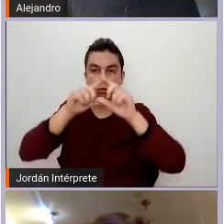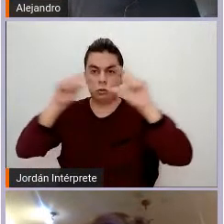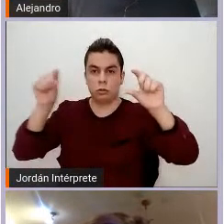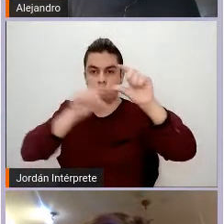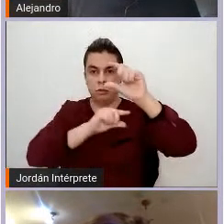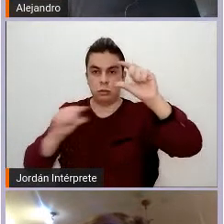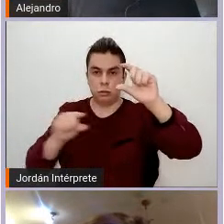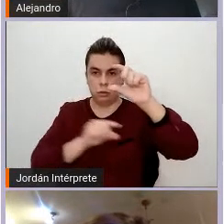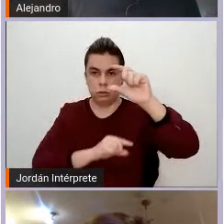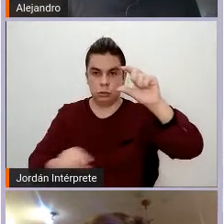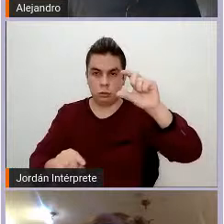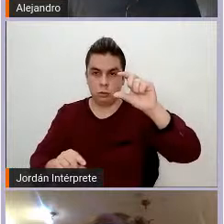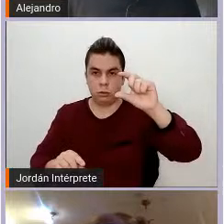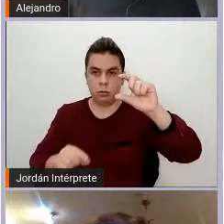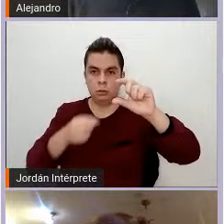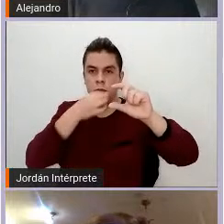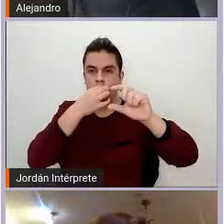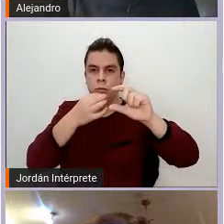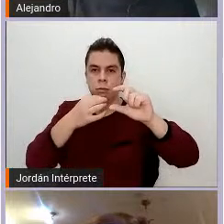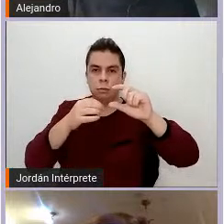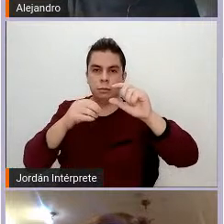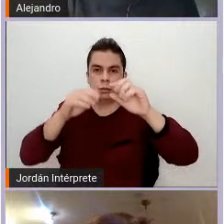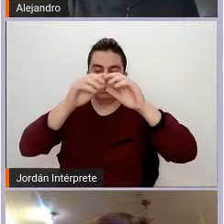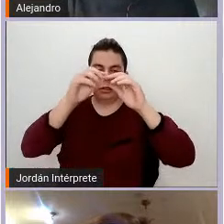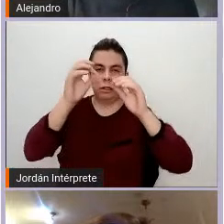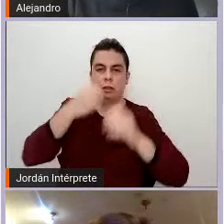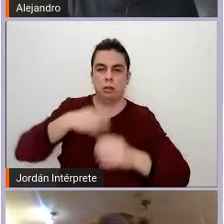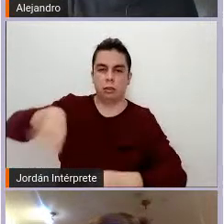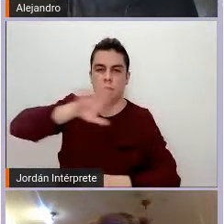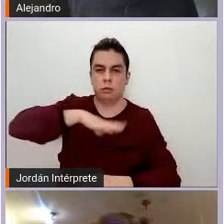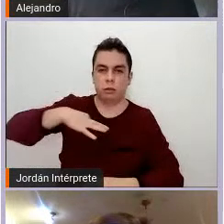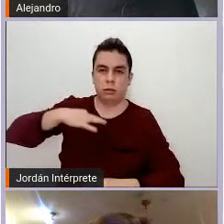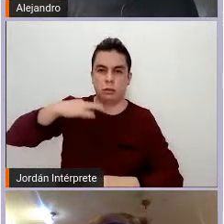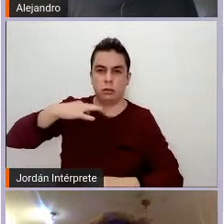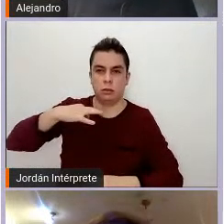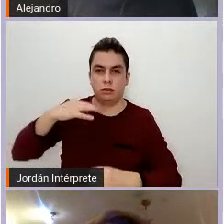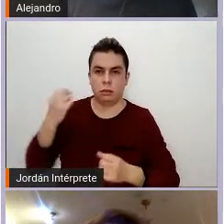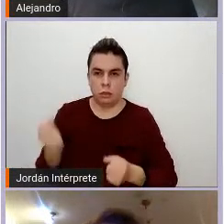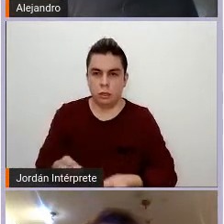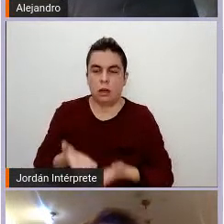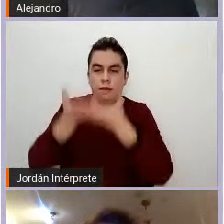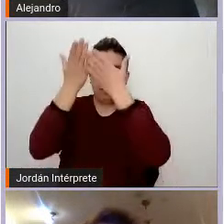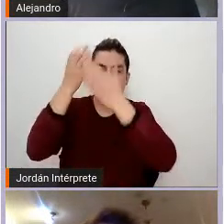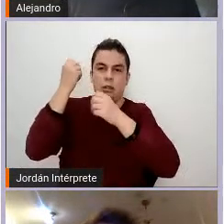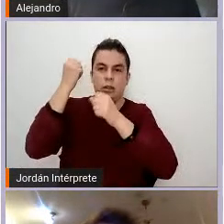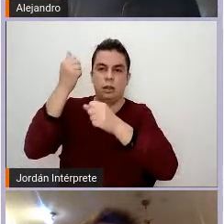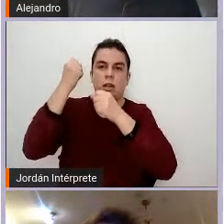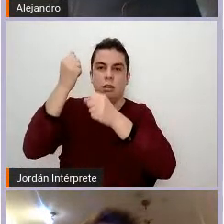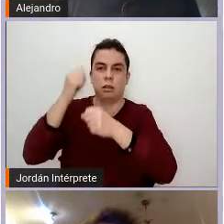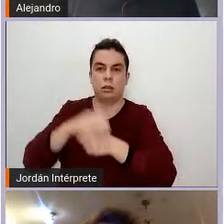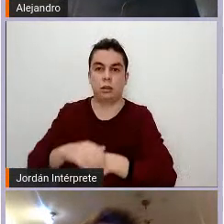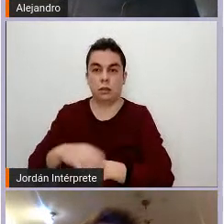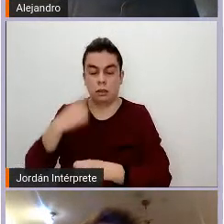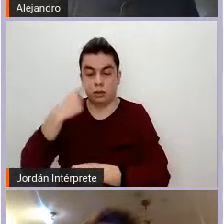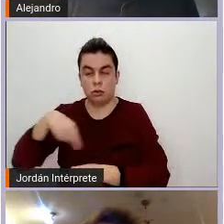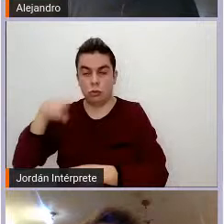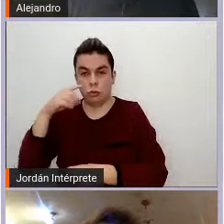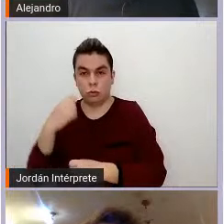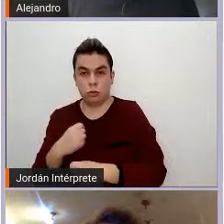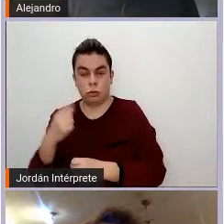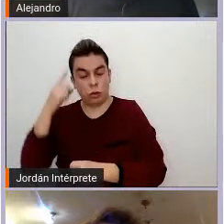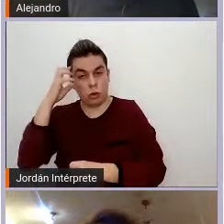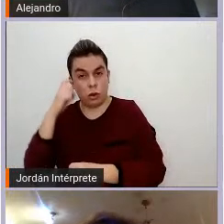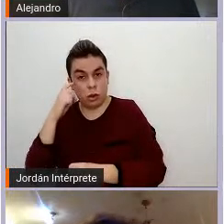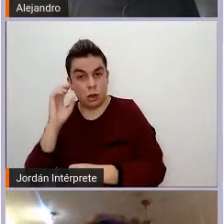levantamiento del pueblo en la sociedad jerárquica oficial. De esta manera, entonces, postulo que la